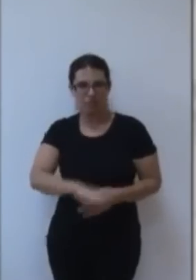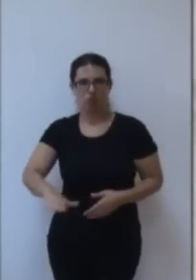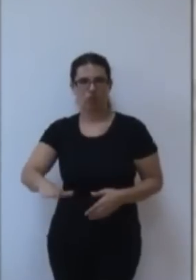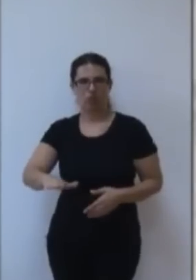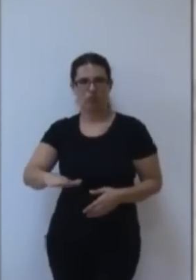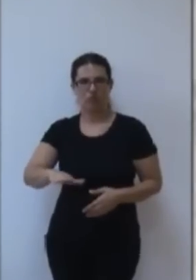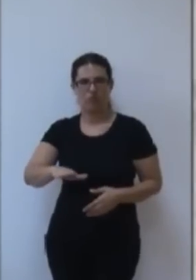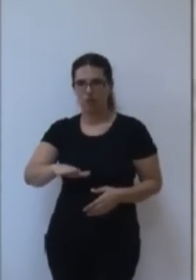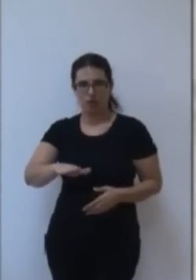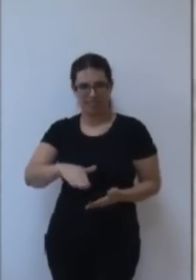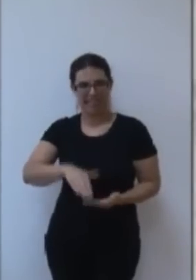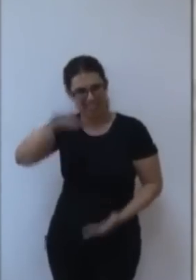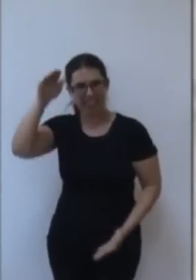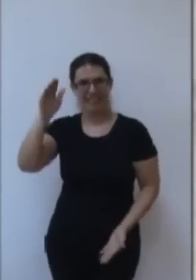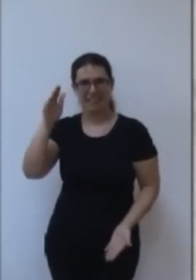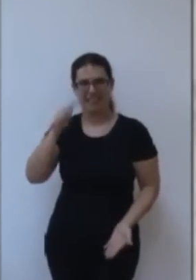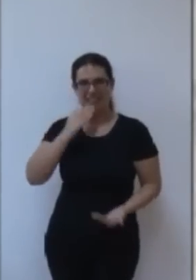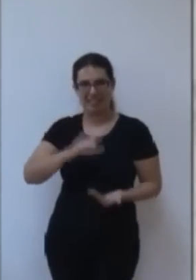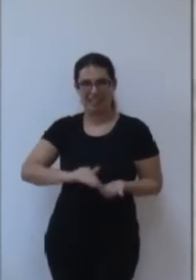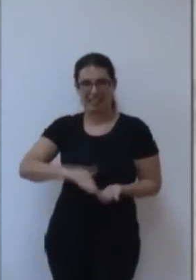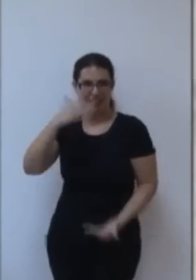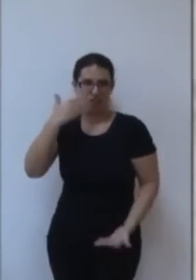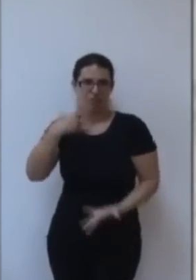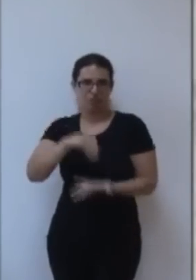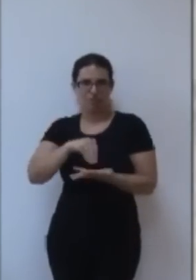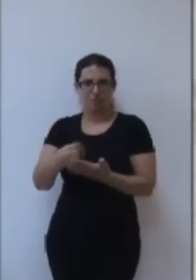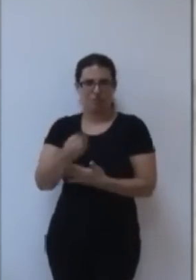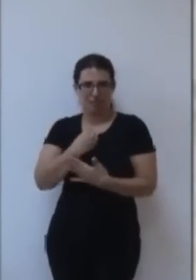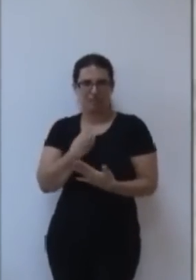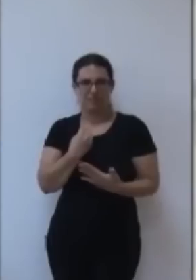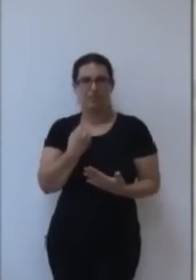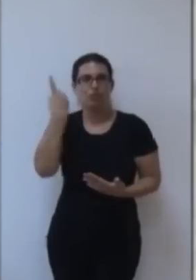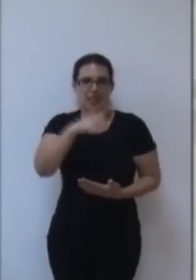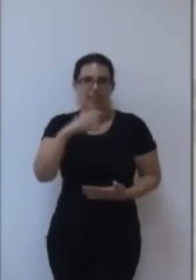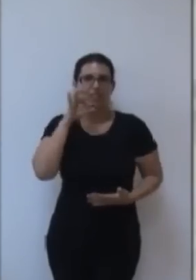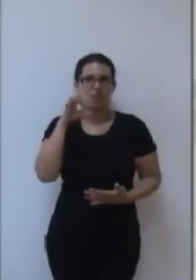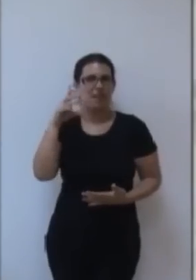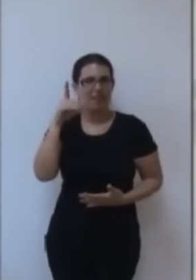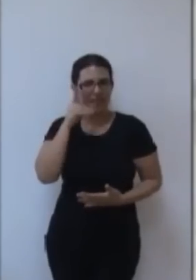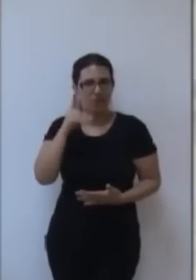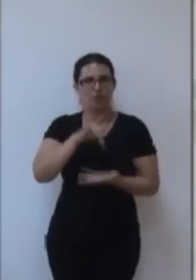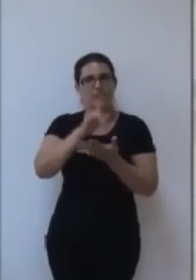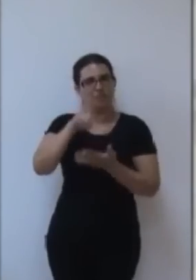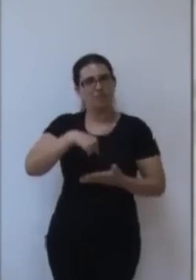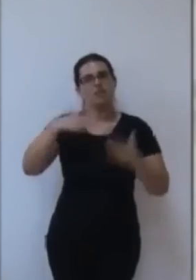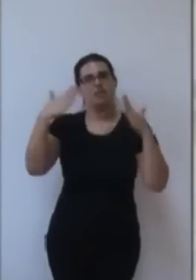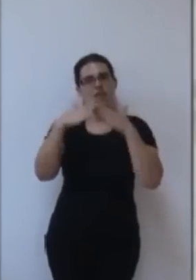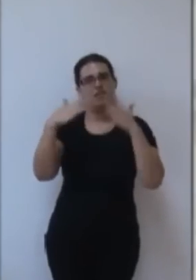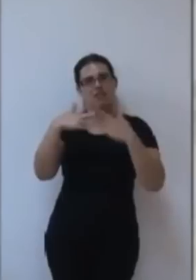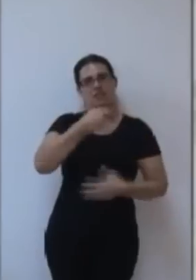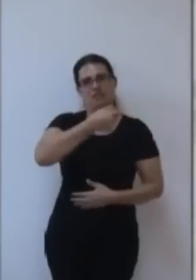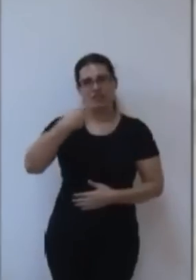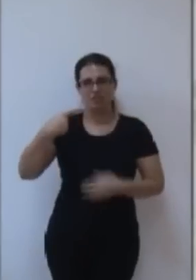mucho, igual que todos nosotros. Entonces, por ejemplo, sé que Síndrome de Down tenéis casas también